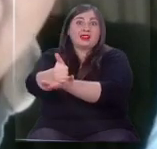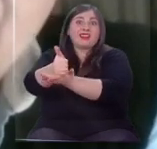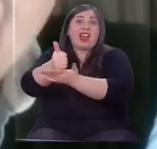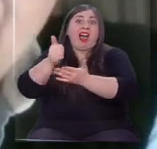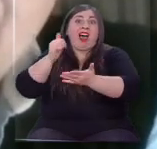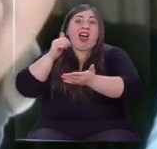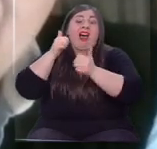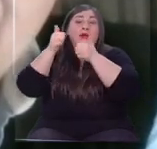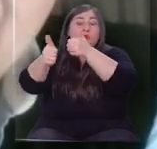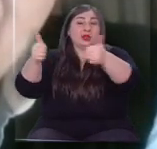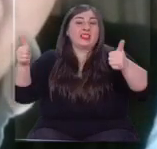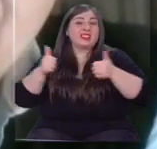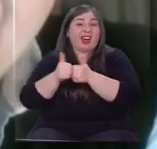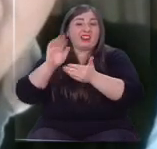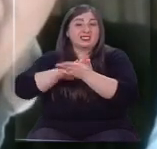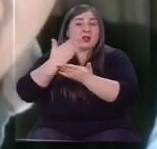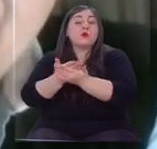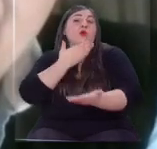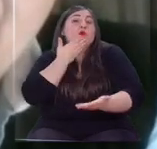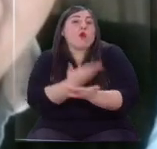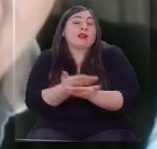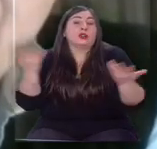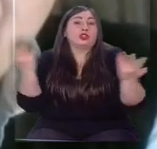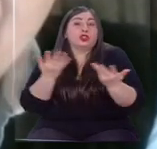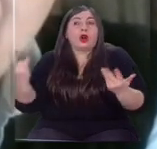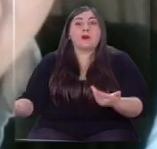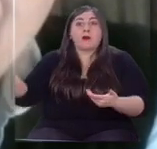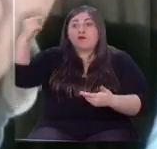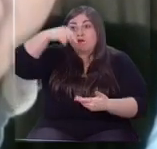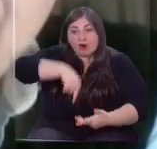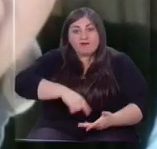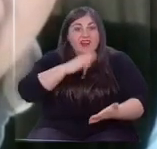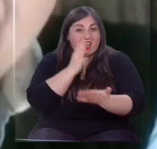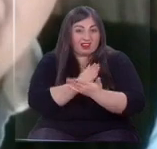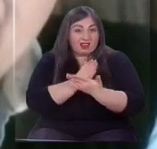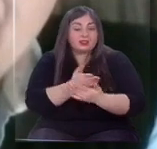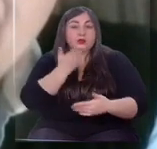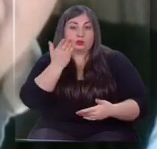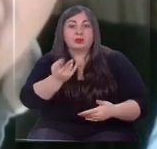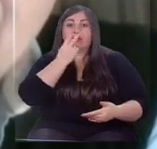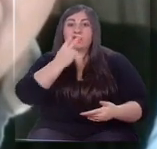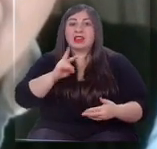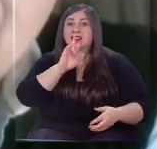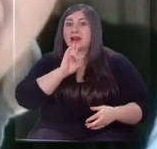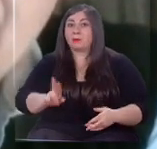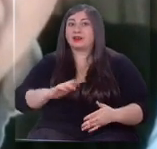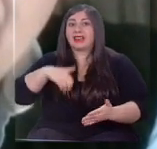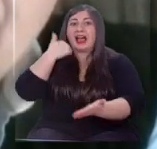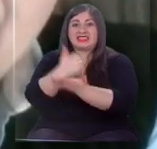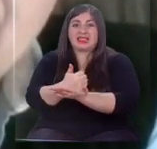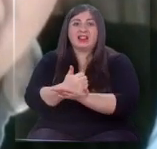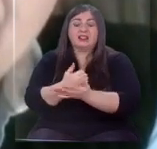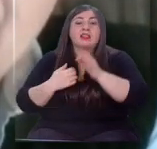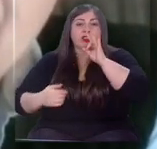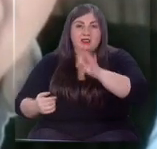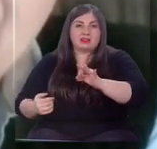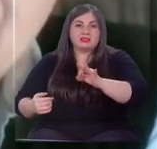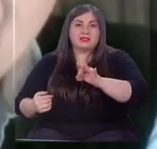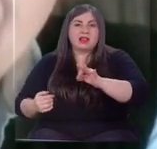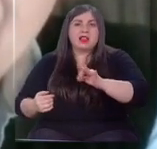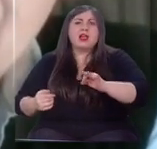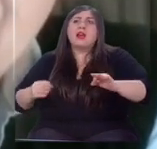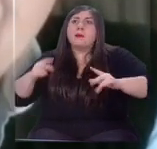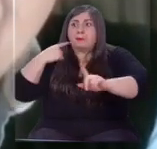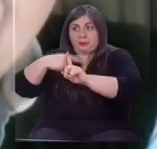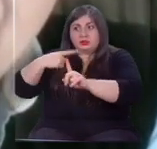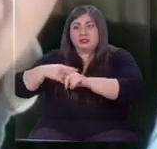cuándo y de qué manera es posible retomar el año escolar. En ese sentido, si usted ve la respuesta que dan los alcaldes, que es bastante